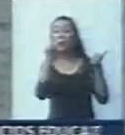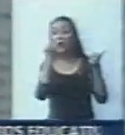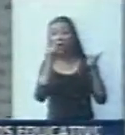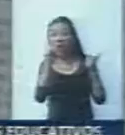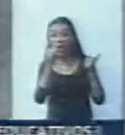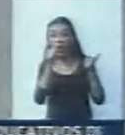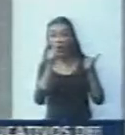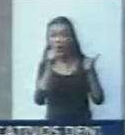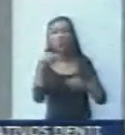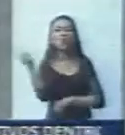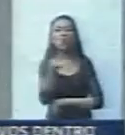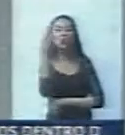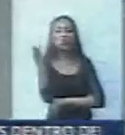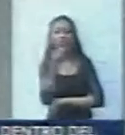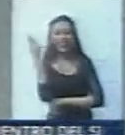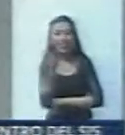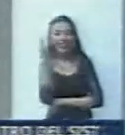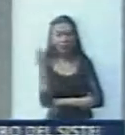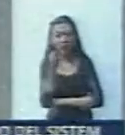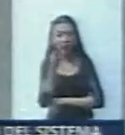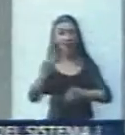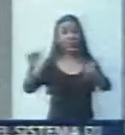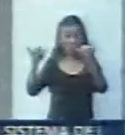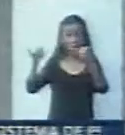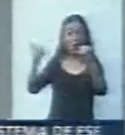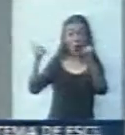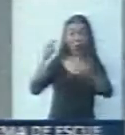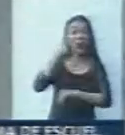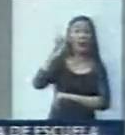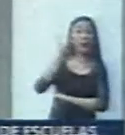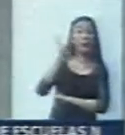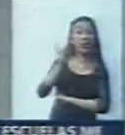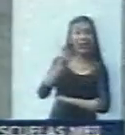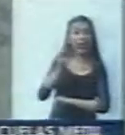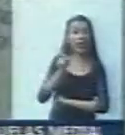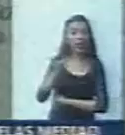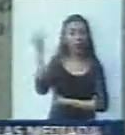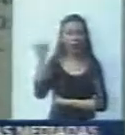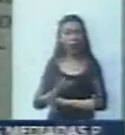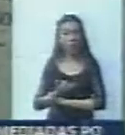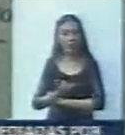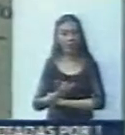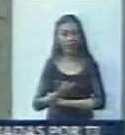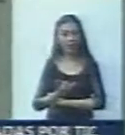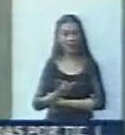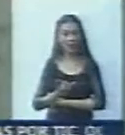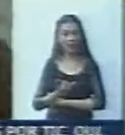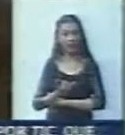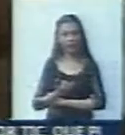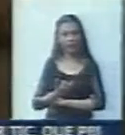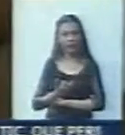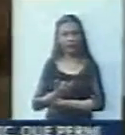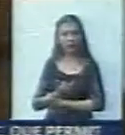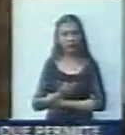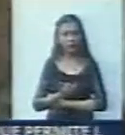hija, a la hija de los televidentes, a los hijos de los televidentes, en un riesgo de en un peligro público tremendo, porque